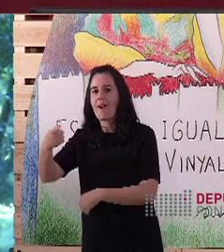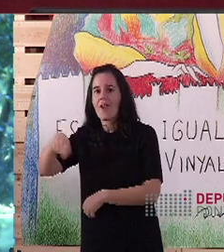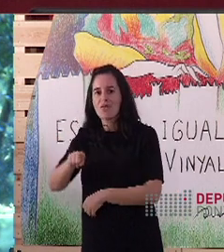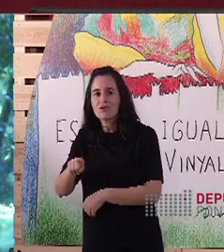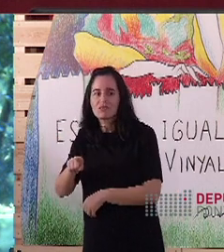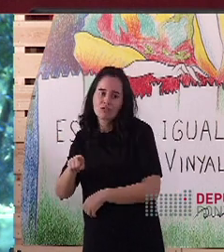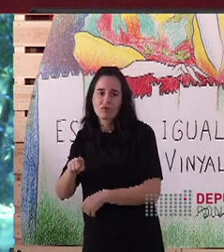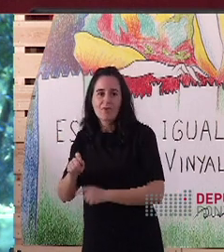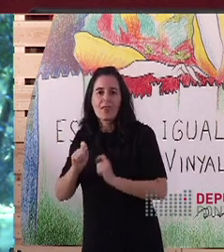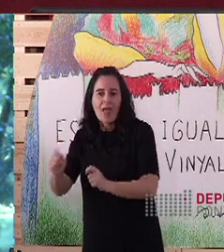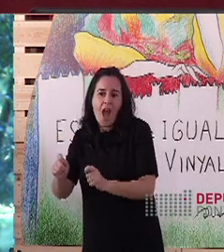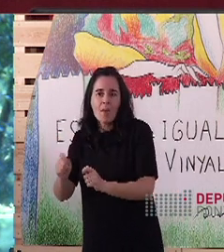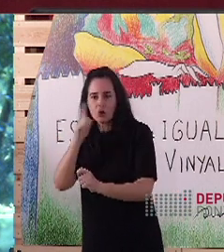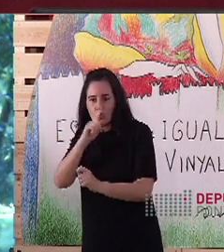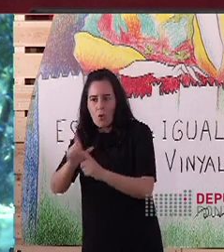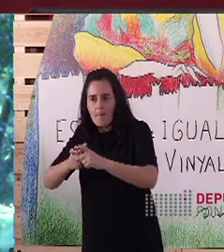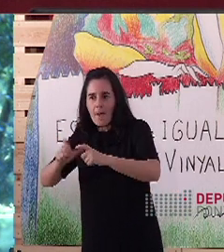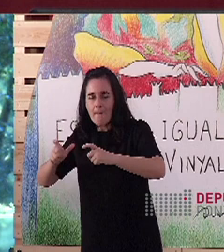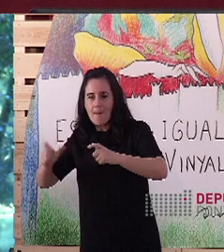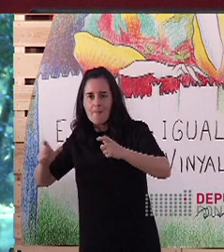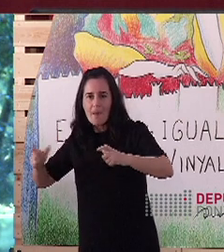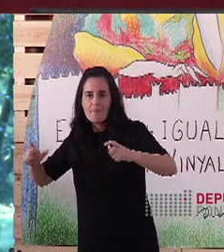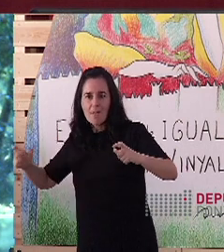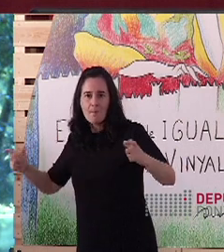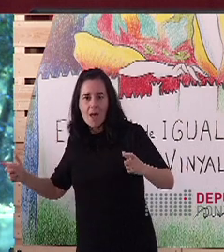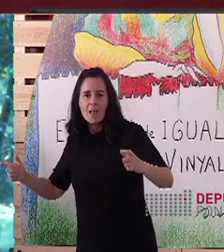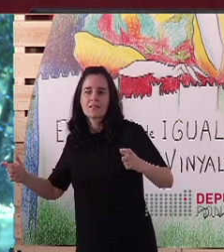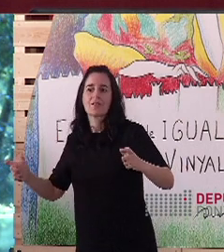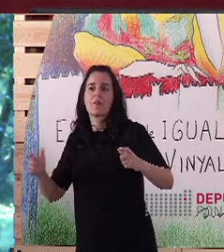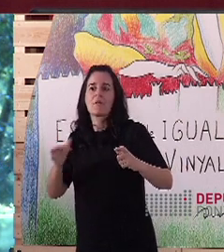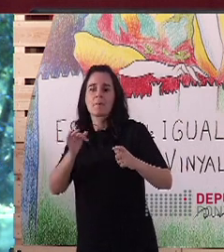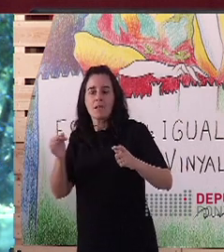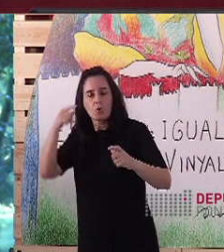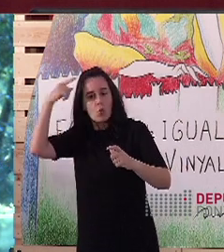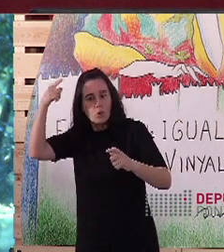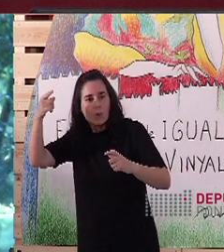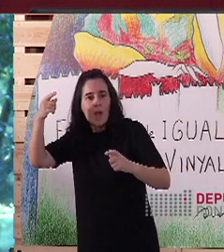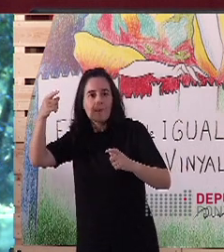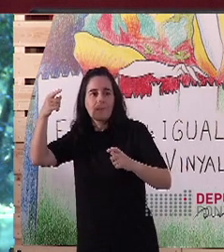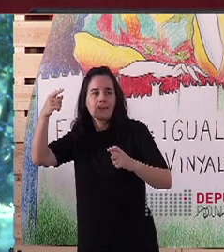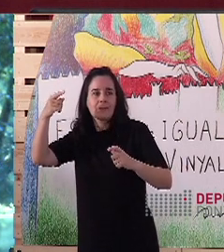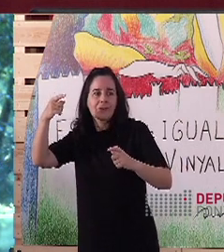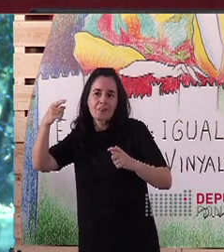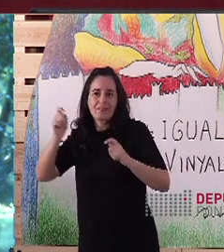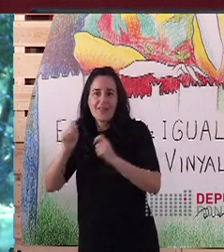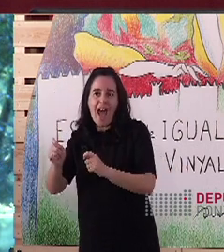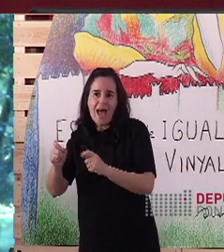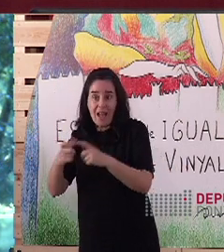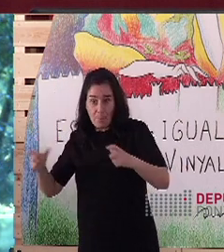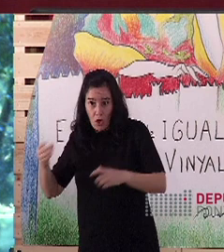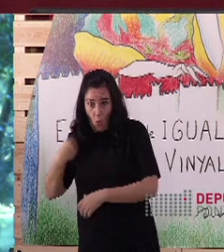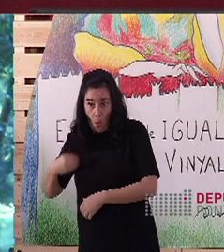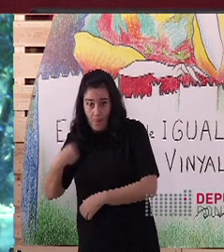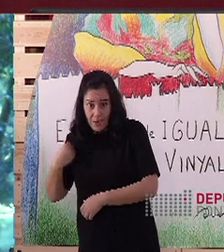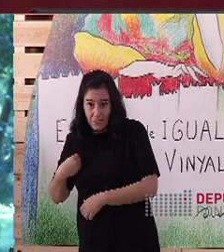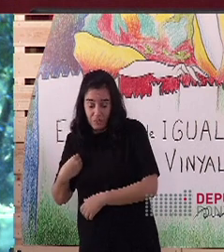prostitución crezca y la cultura ha hecho posible que este crecimiento sea un crecimiento, por decirlo de esta palabra, que